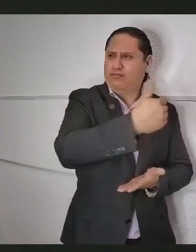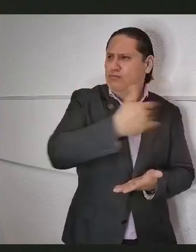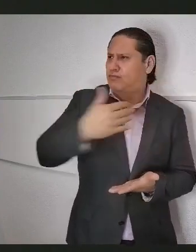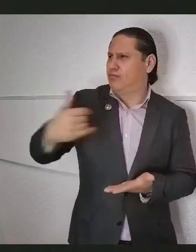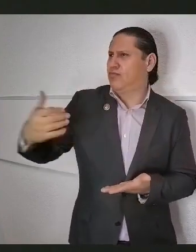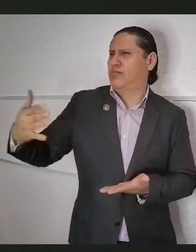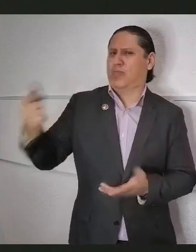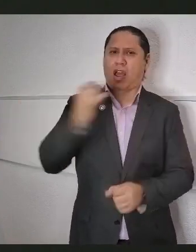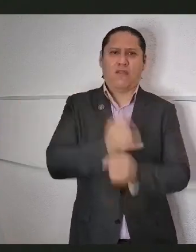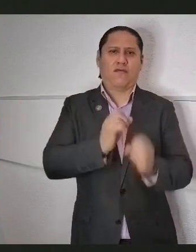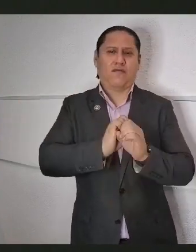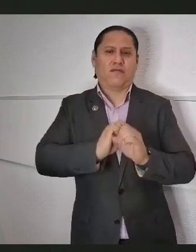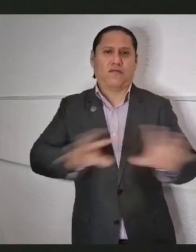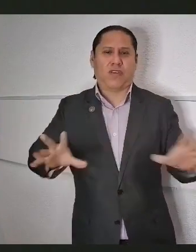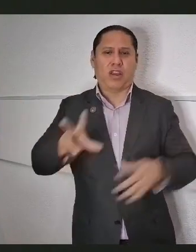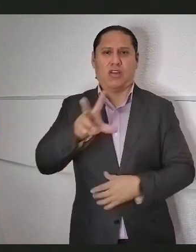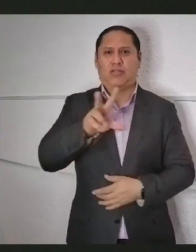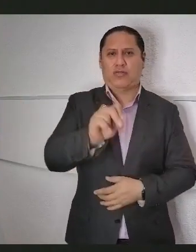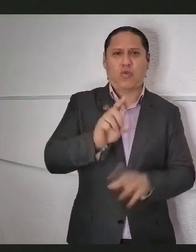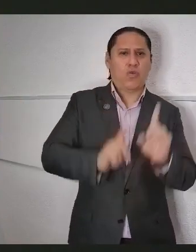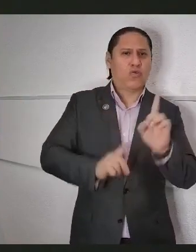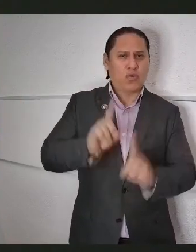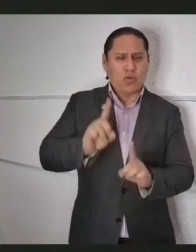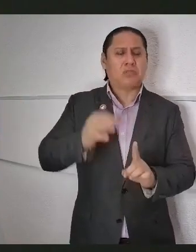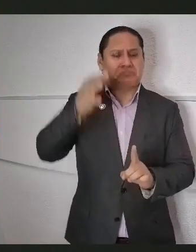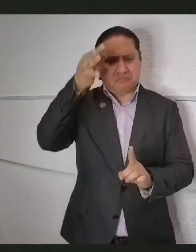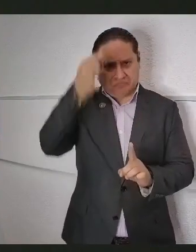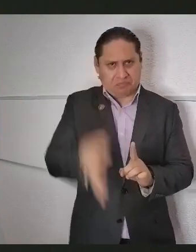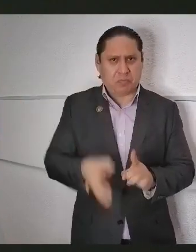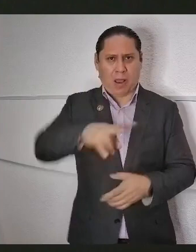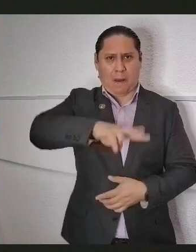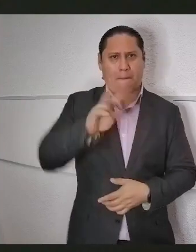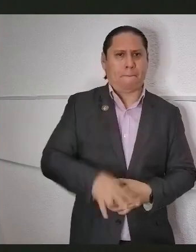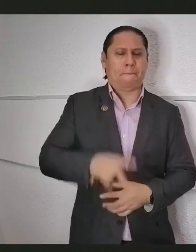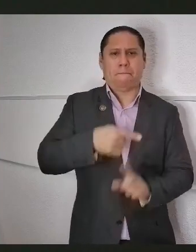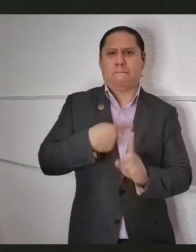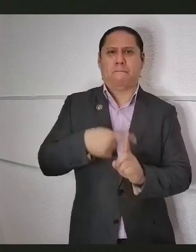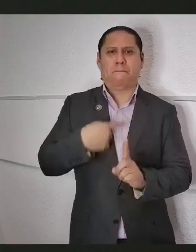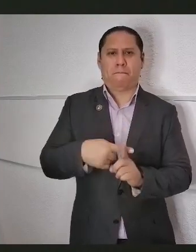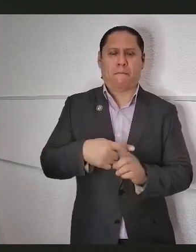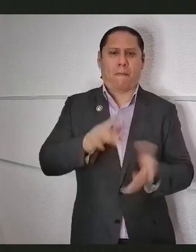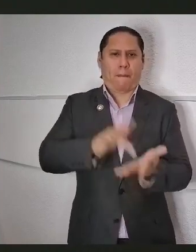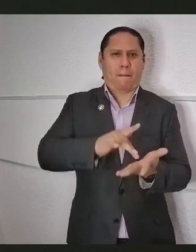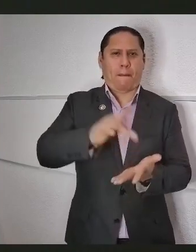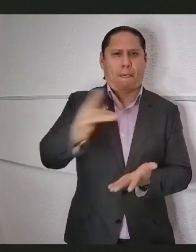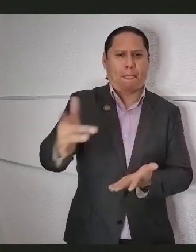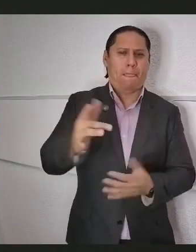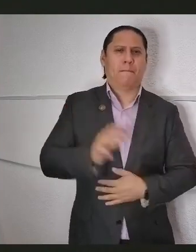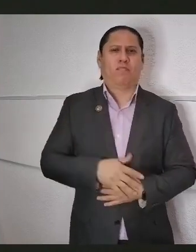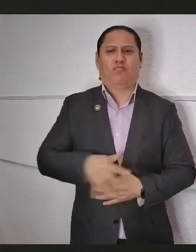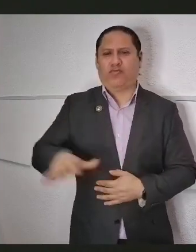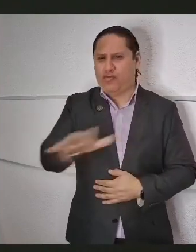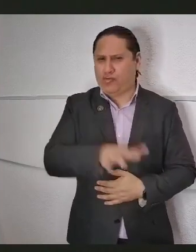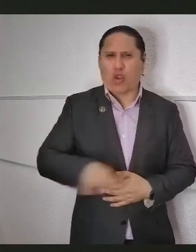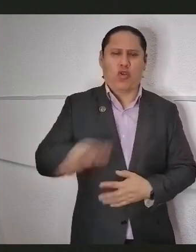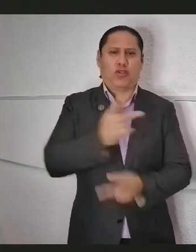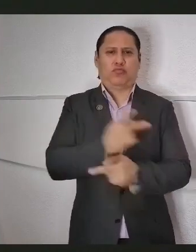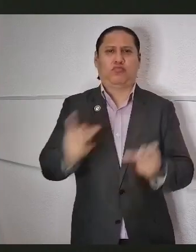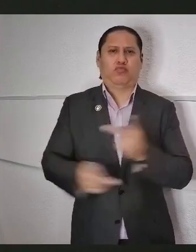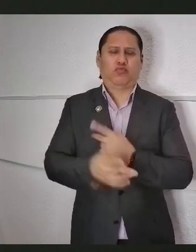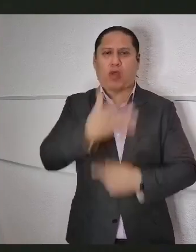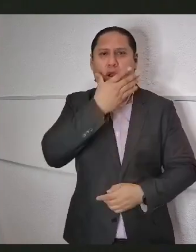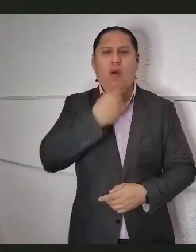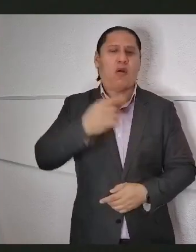la cual no cabe duda será veraz y confiable. Por otra parte, agradezco a las y los productores